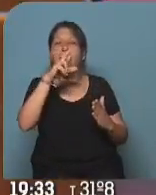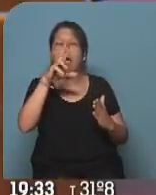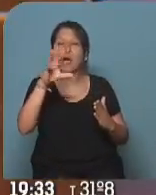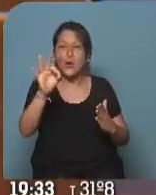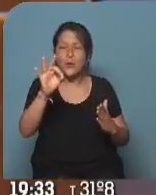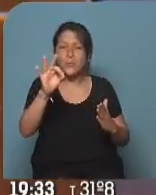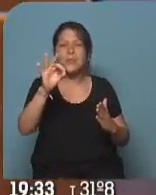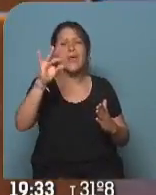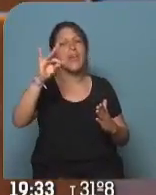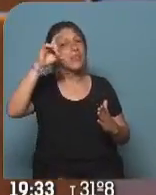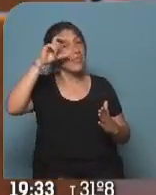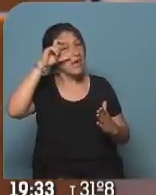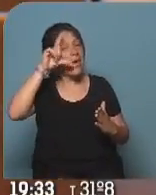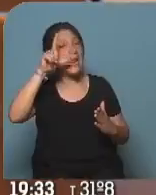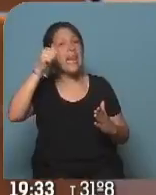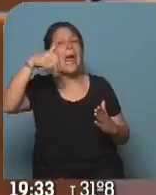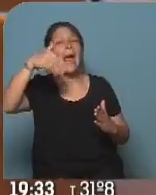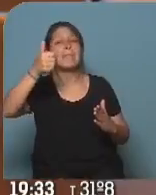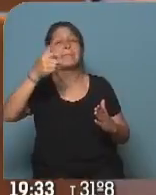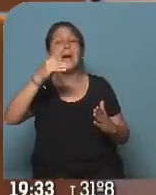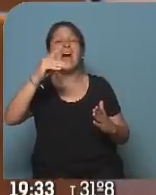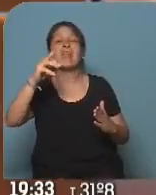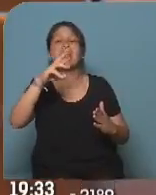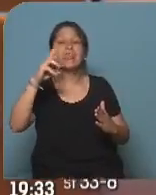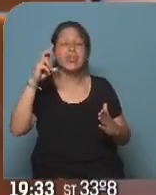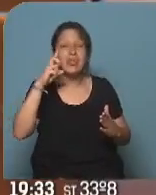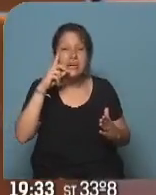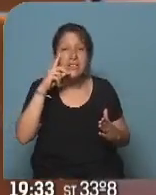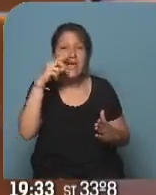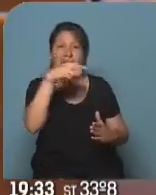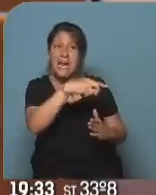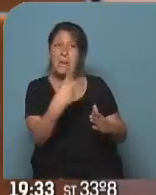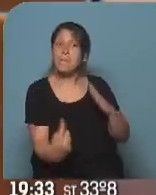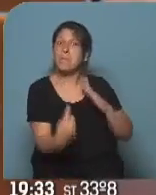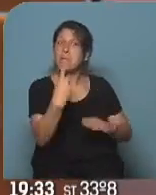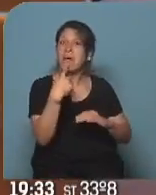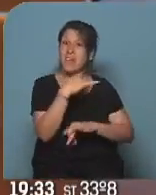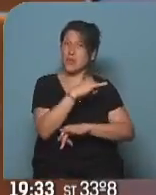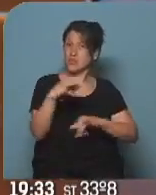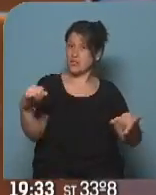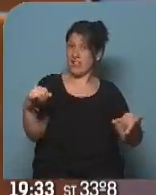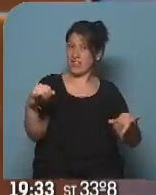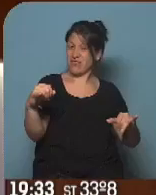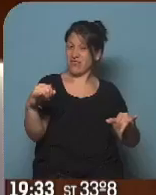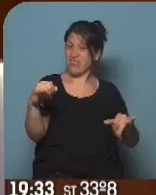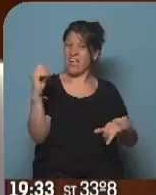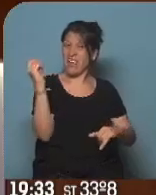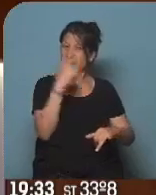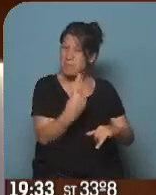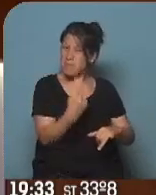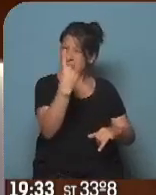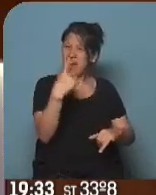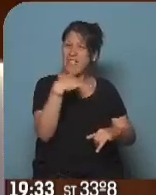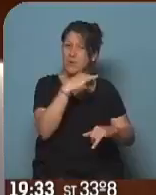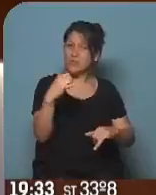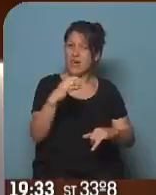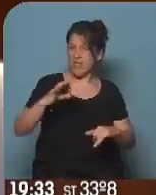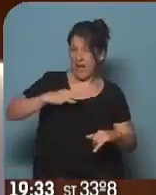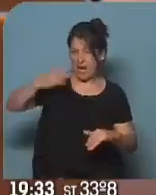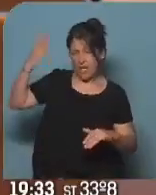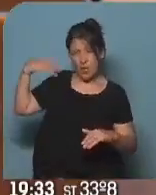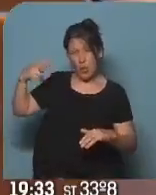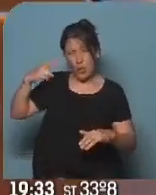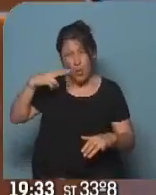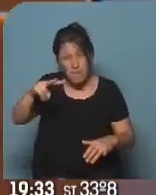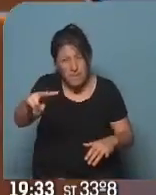enriquecimiento ilícito de Néstor y Cristina Kirchner. La primera denuncia la hizo allá por 2007, ¿no? Sí, ¿qué tal? Buenas tardes, gracias por la invitación.